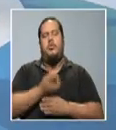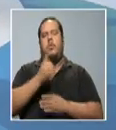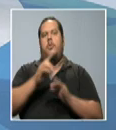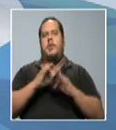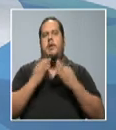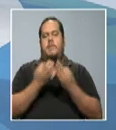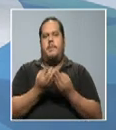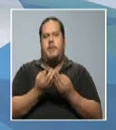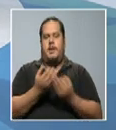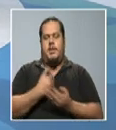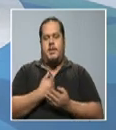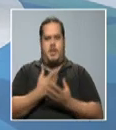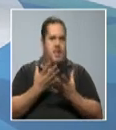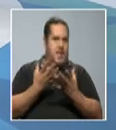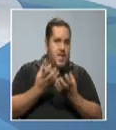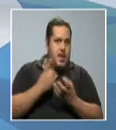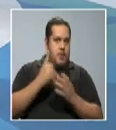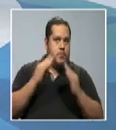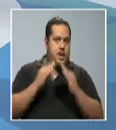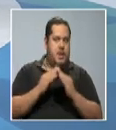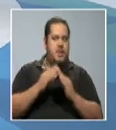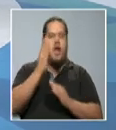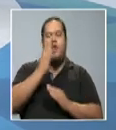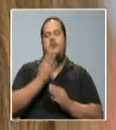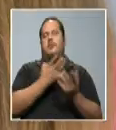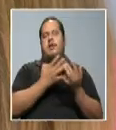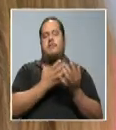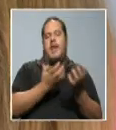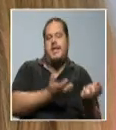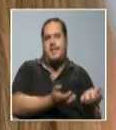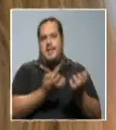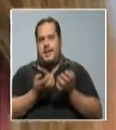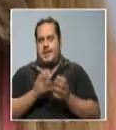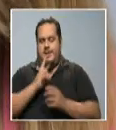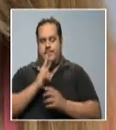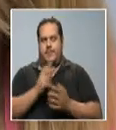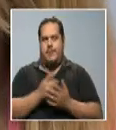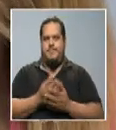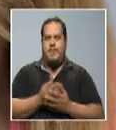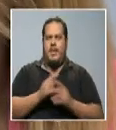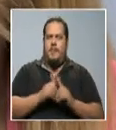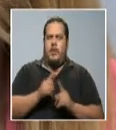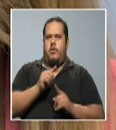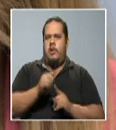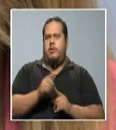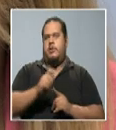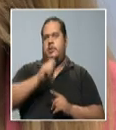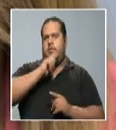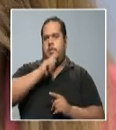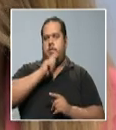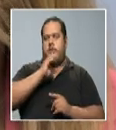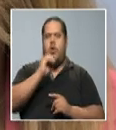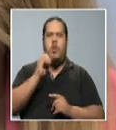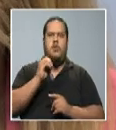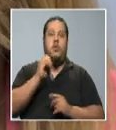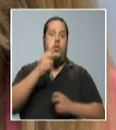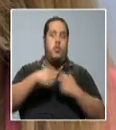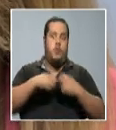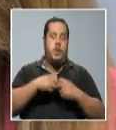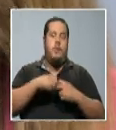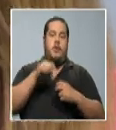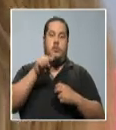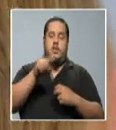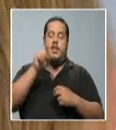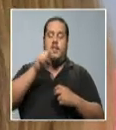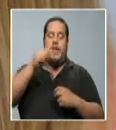familia quiere una casa, nunca espera que se la quiten, ¿verdad? Pero ese también es un costo o una consecuencia que uno debe tener